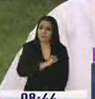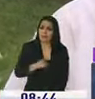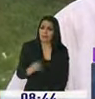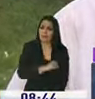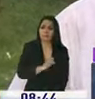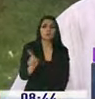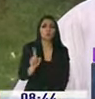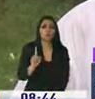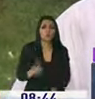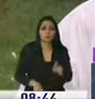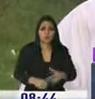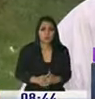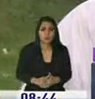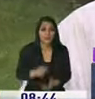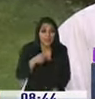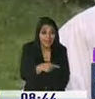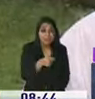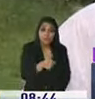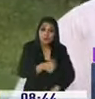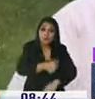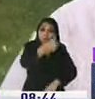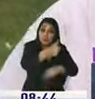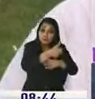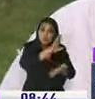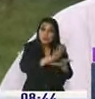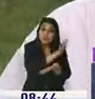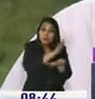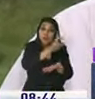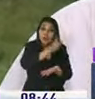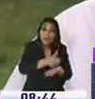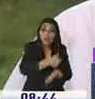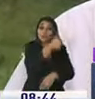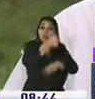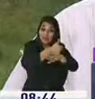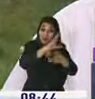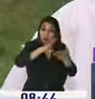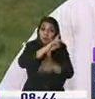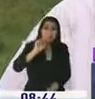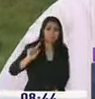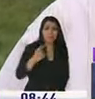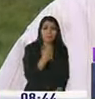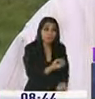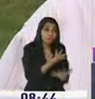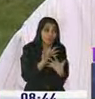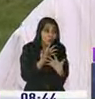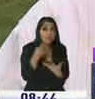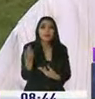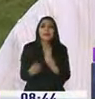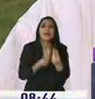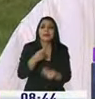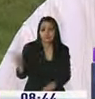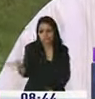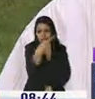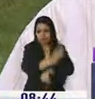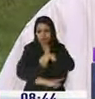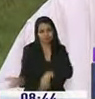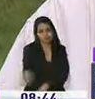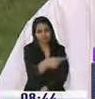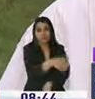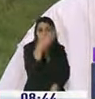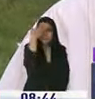palanqueo. Ellos son los llamados, puesto que ellos son los primeros en enterarse de las situaciones de la institución. Por lo tanto, ellos tienen que